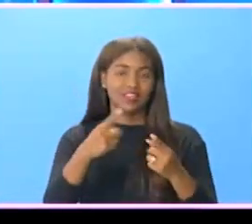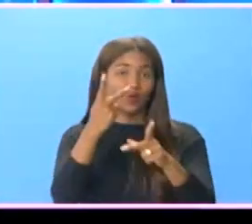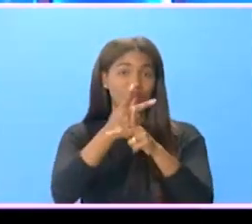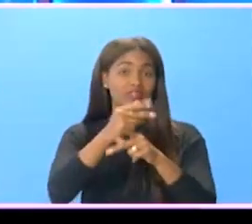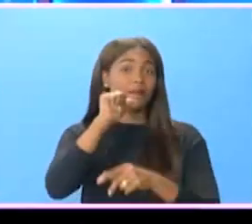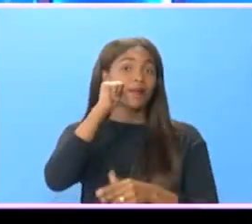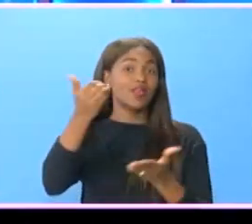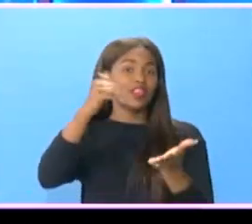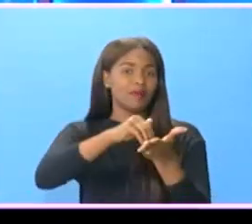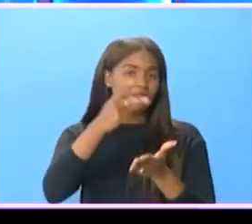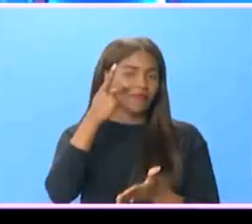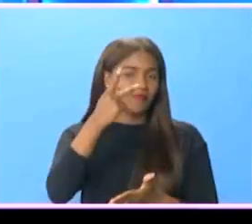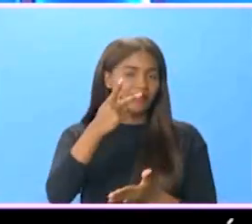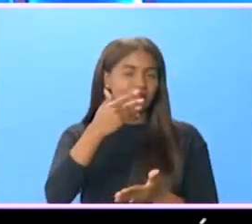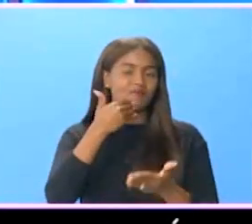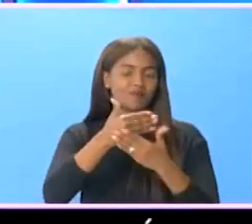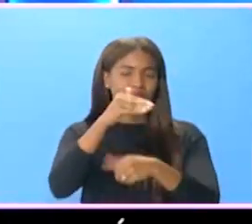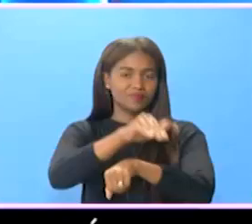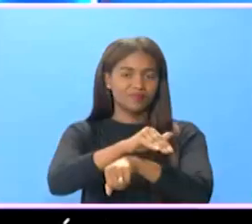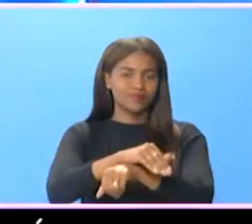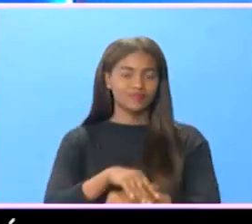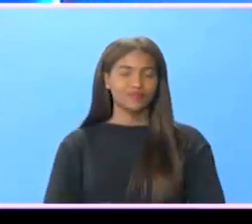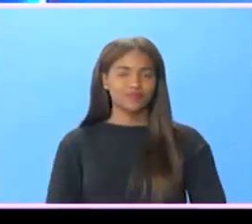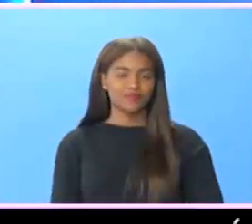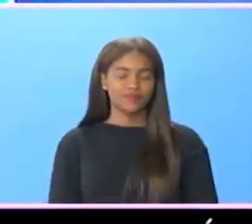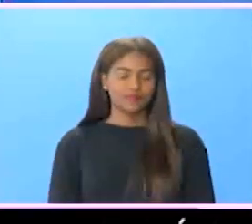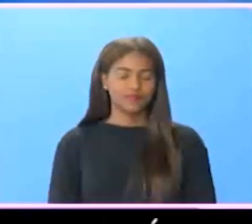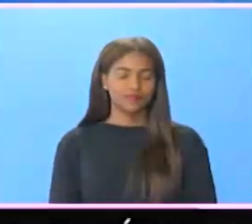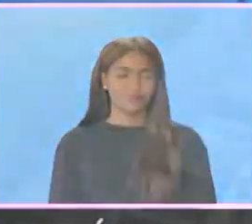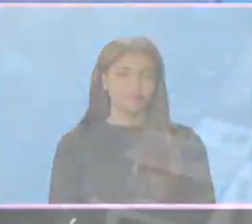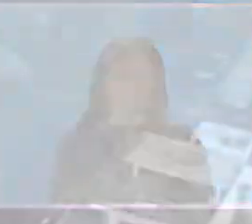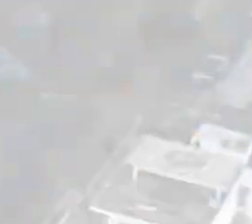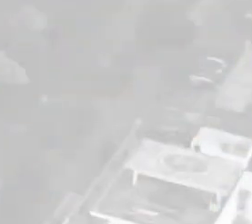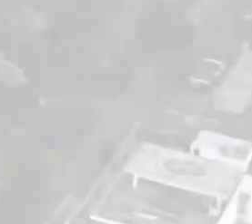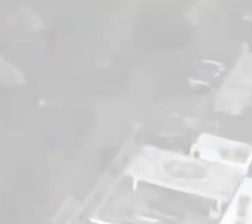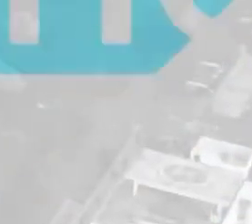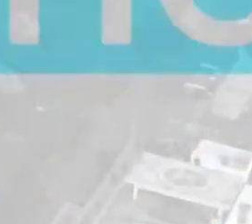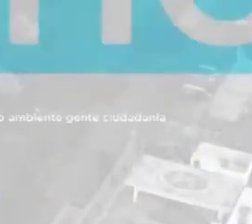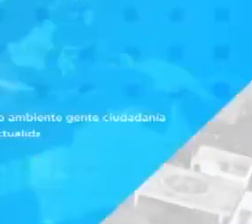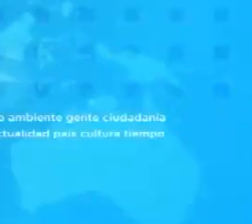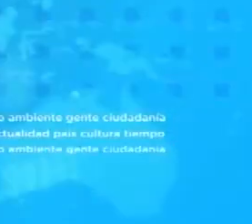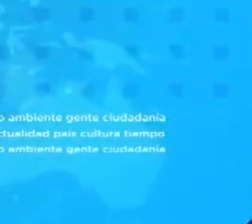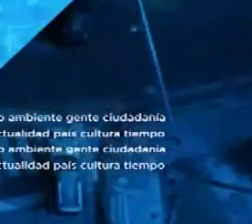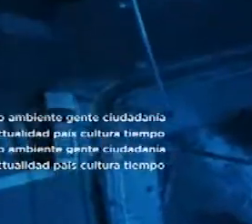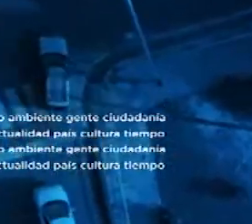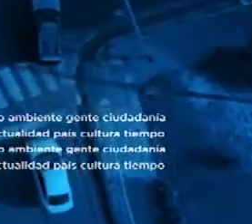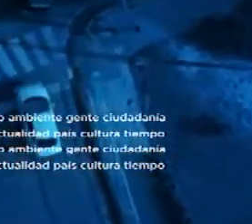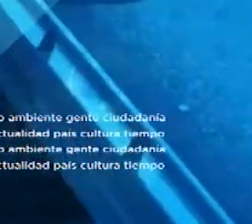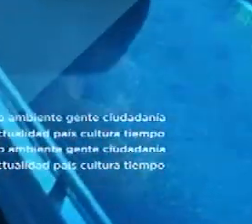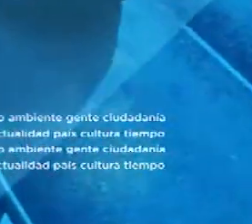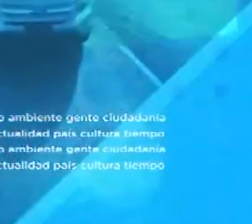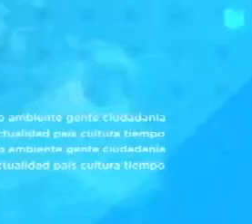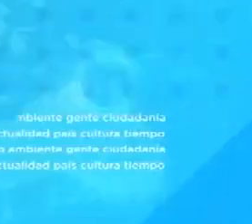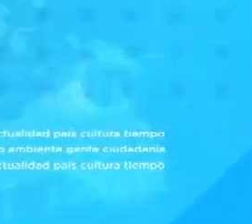Mañana nos reencontramos. Pasen feliz noche. Bendiciones.